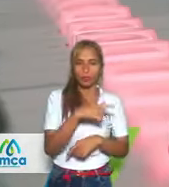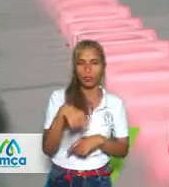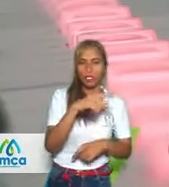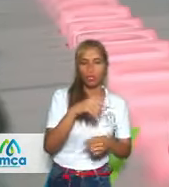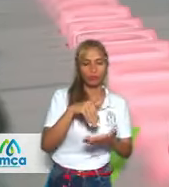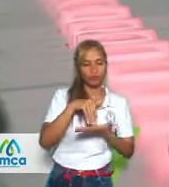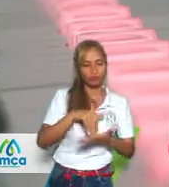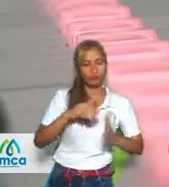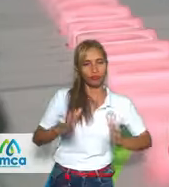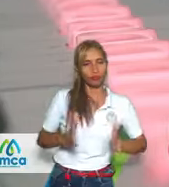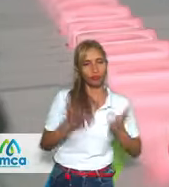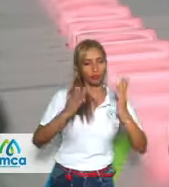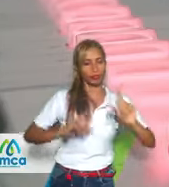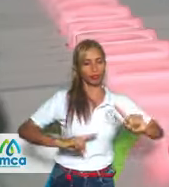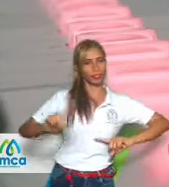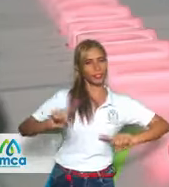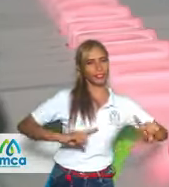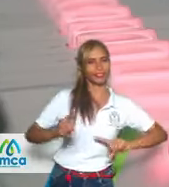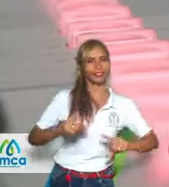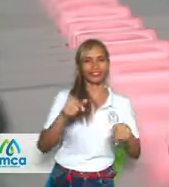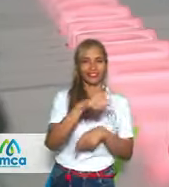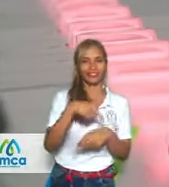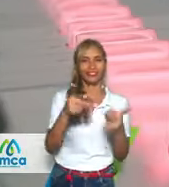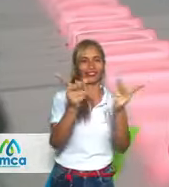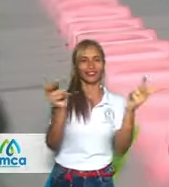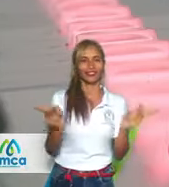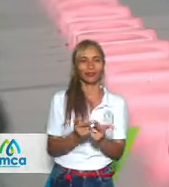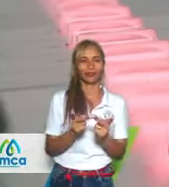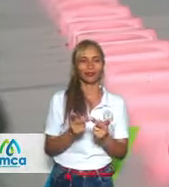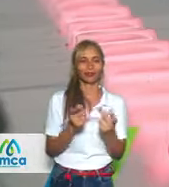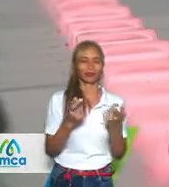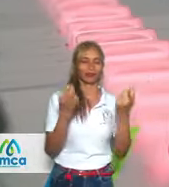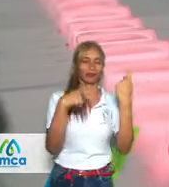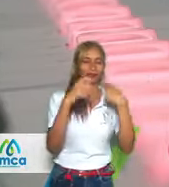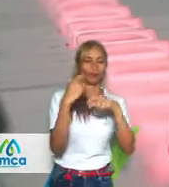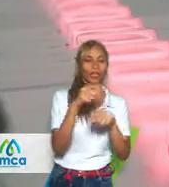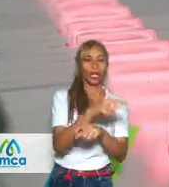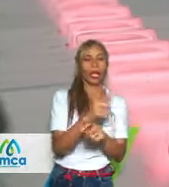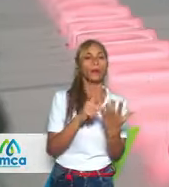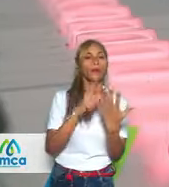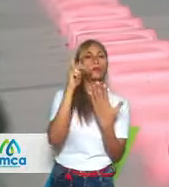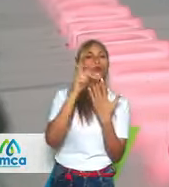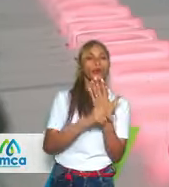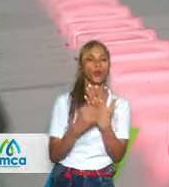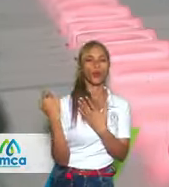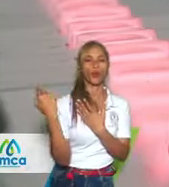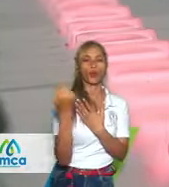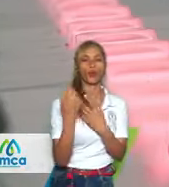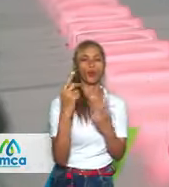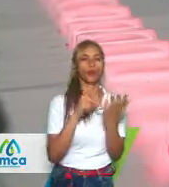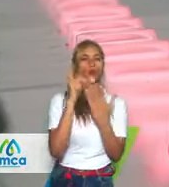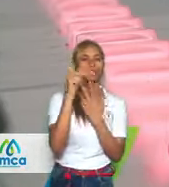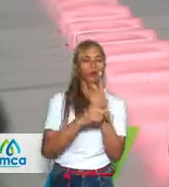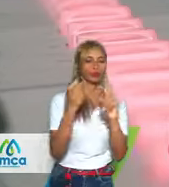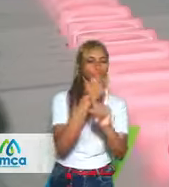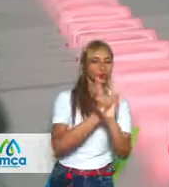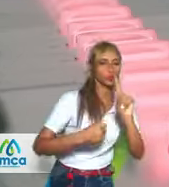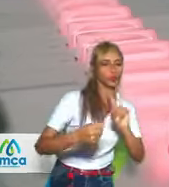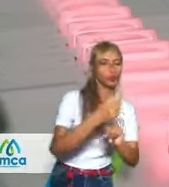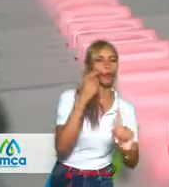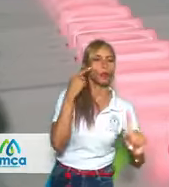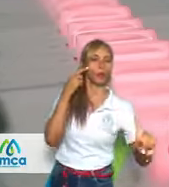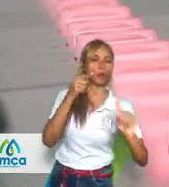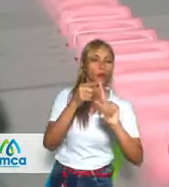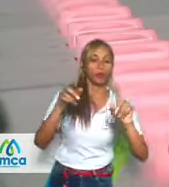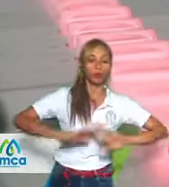de la administración como tal de la galería. El proyecto global es un proyecto social que pretende recuperar que este espacio público, que es el